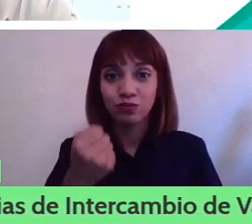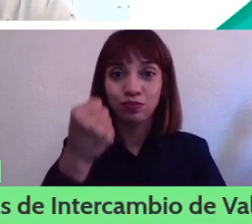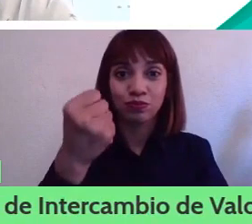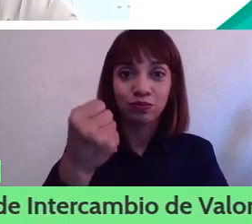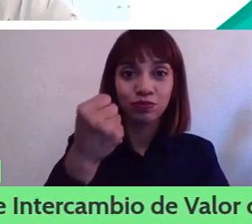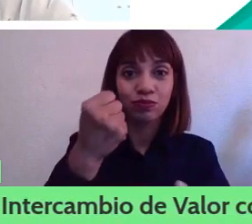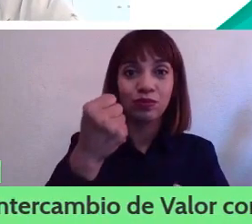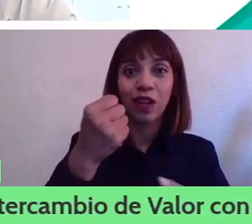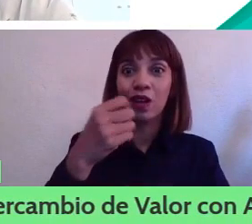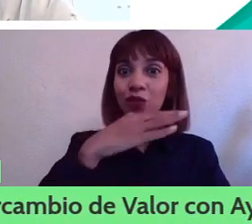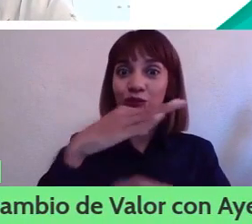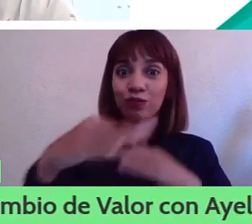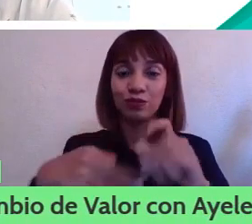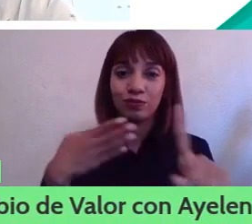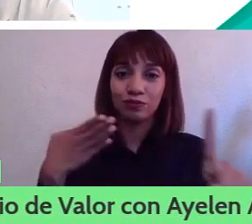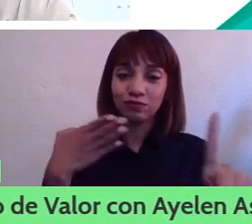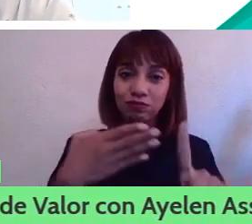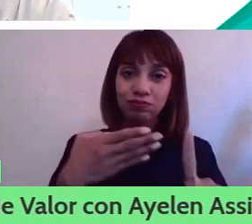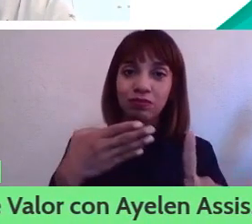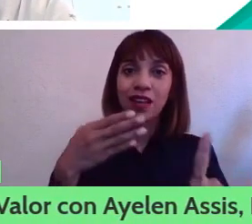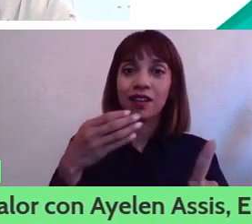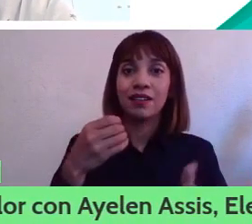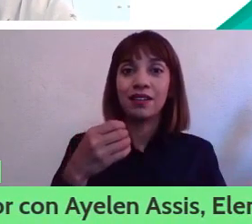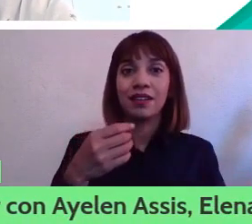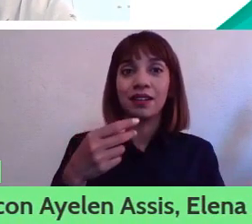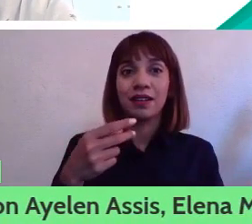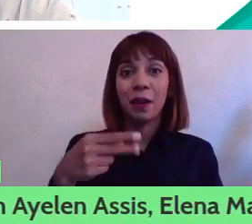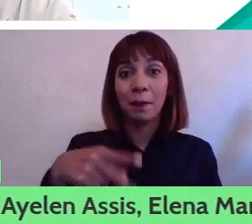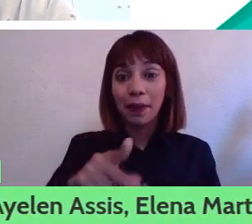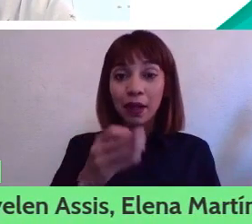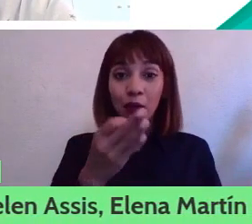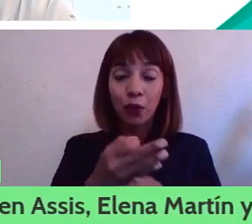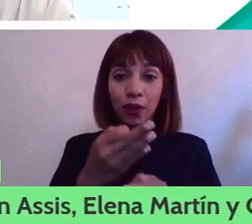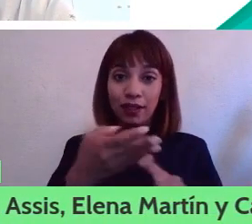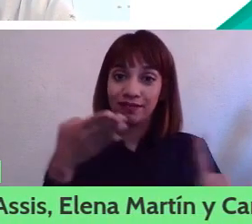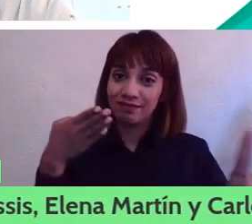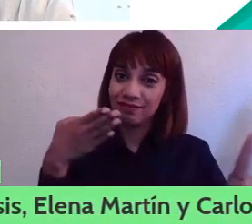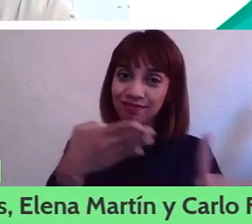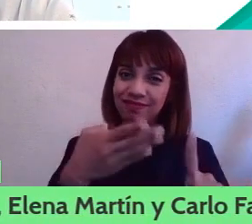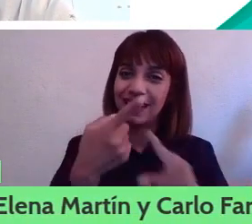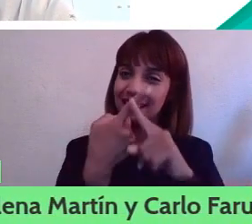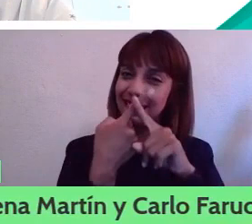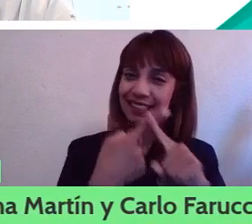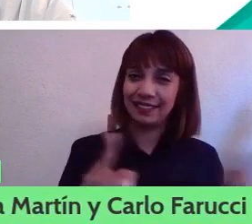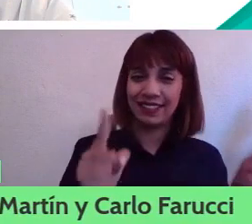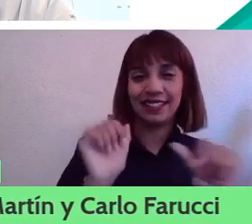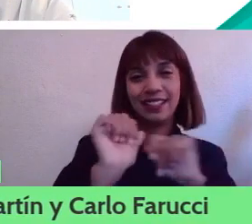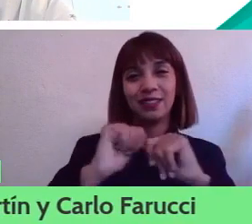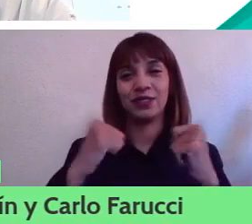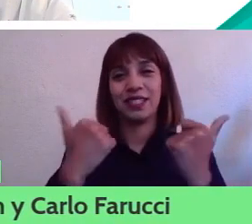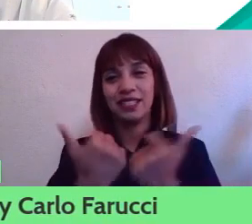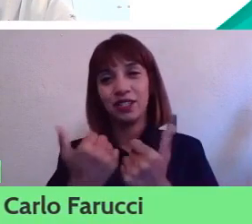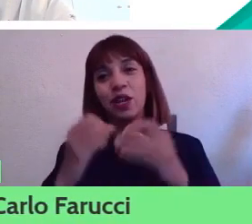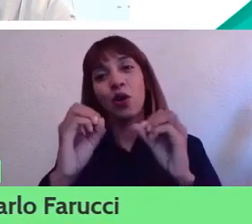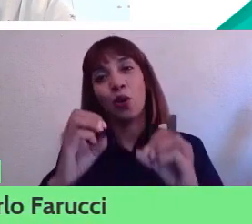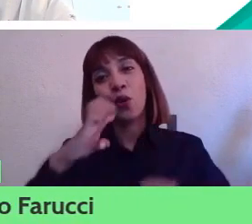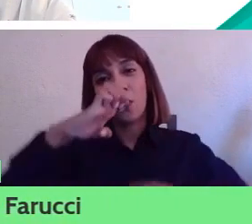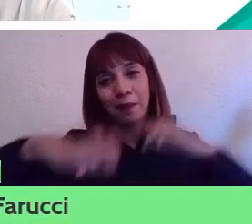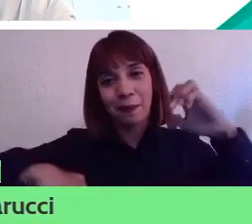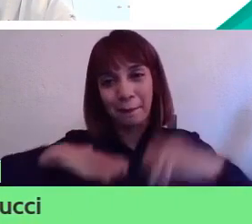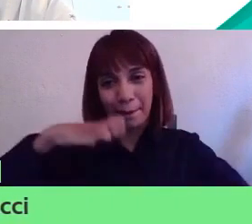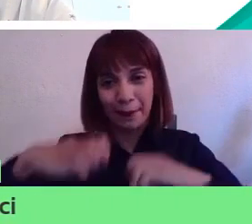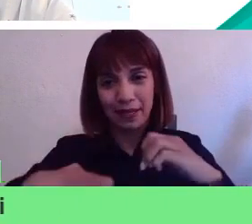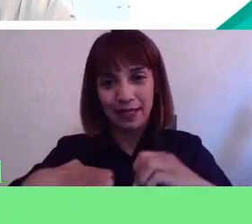común, no el que nos mueve, porque el que nos mueve es la misión y el objetivo de nuestra organización o negocio social.